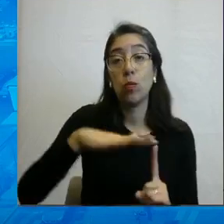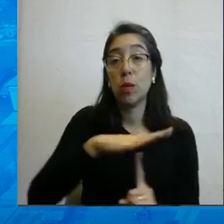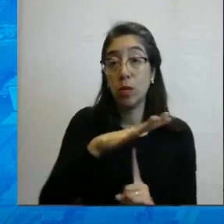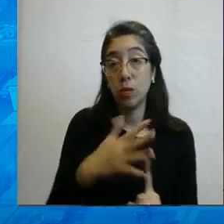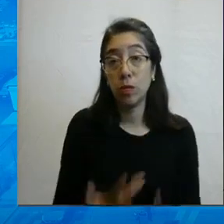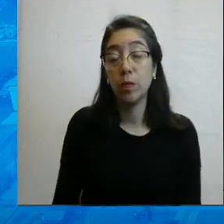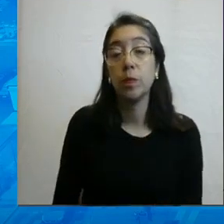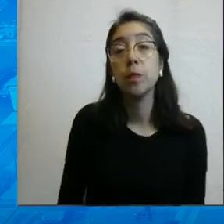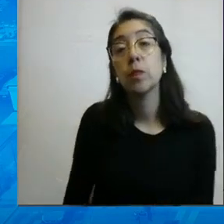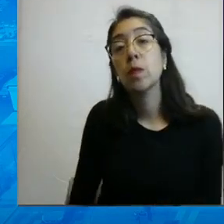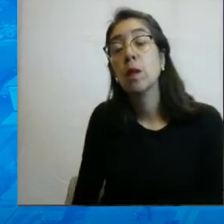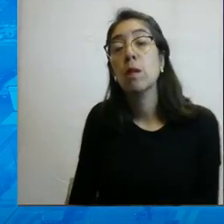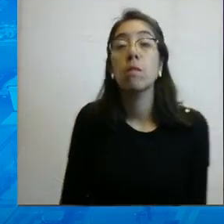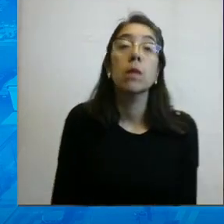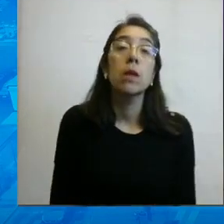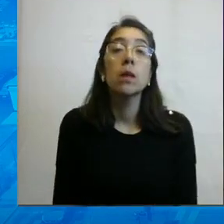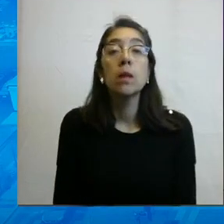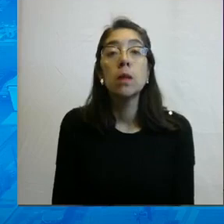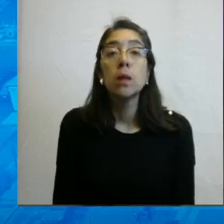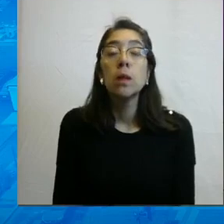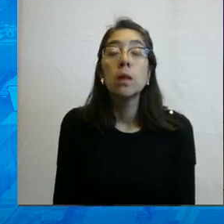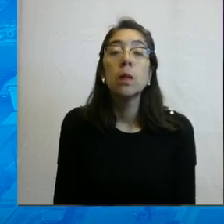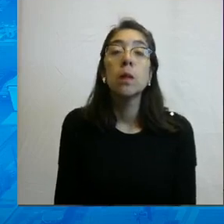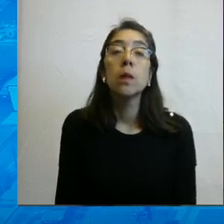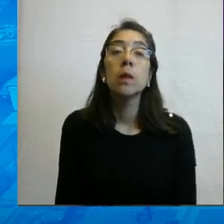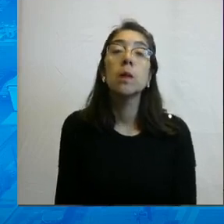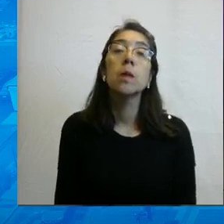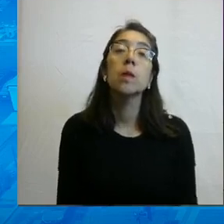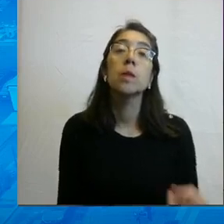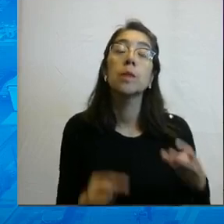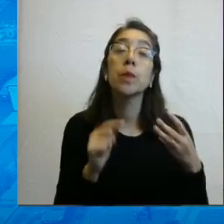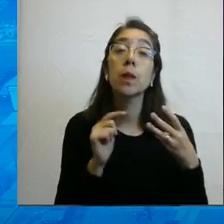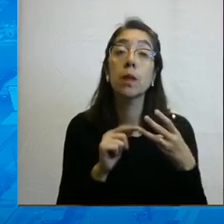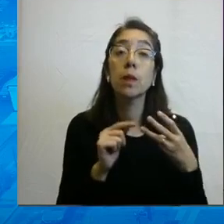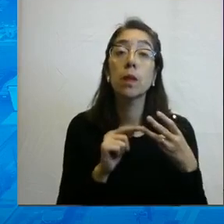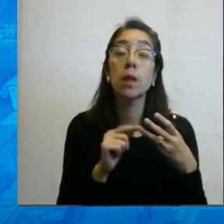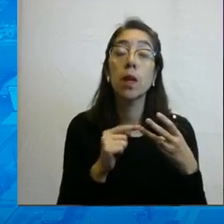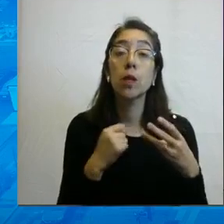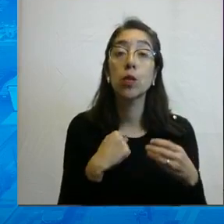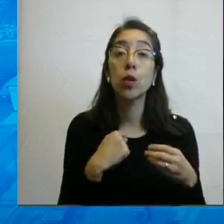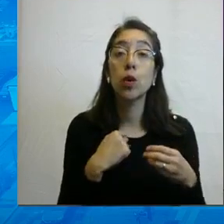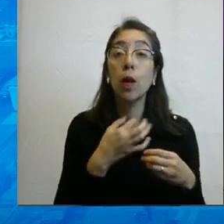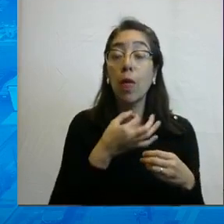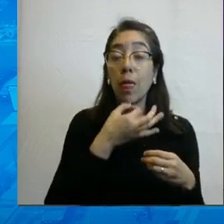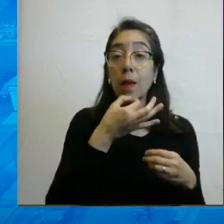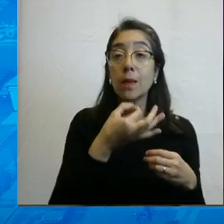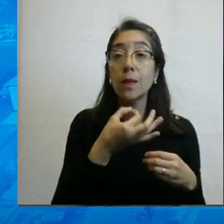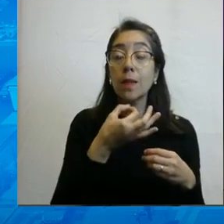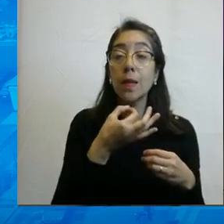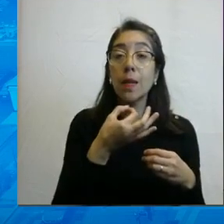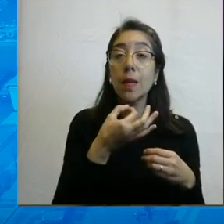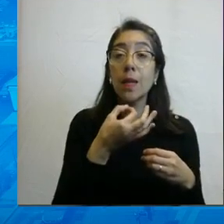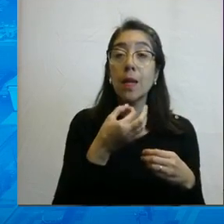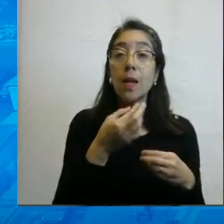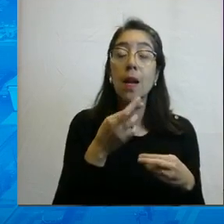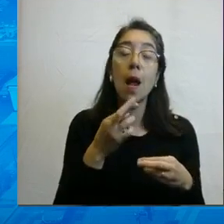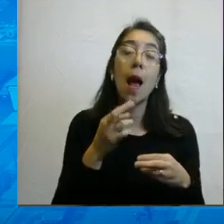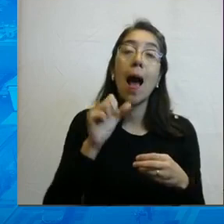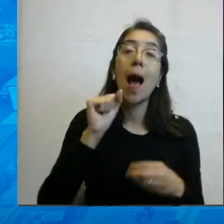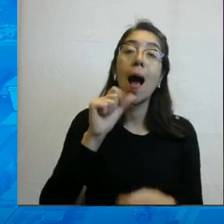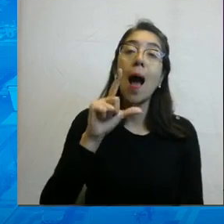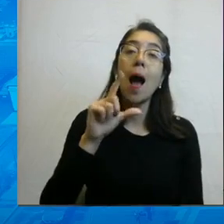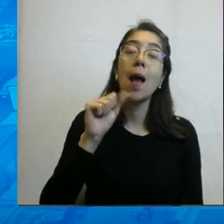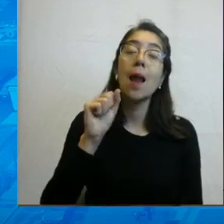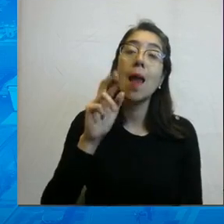consecutivamente en la Plaza de Armas. En segundo punto, presidente, quisiera referirme a las alarmas comunitarias defectuosas. Existen